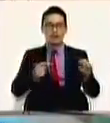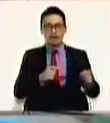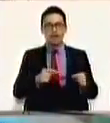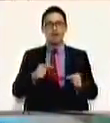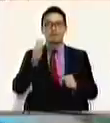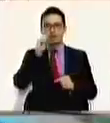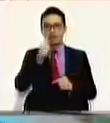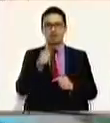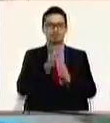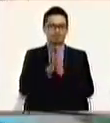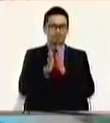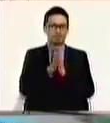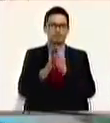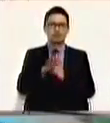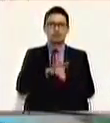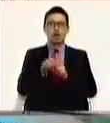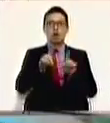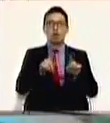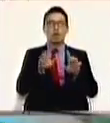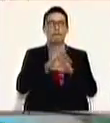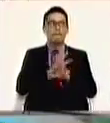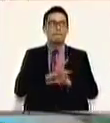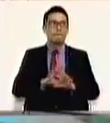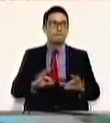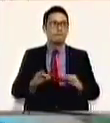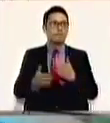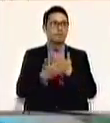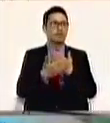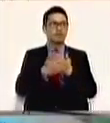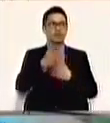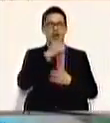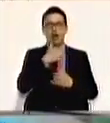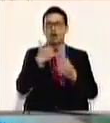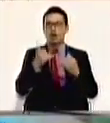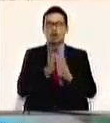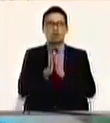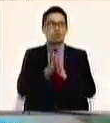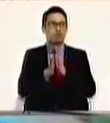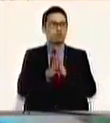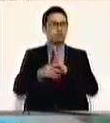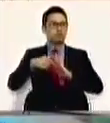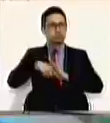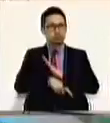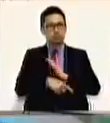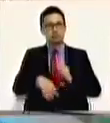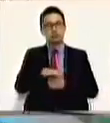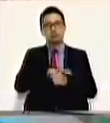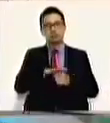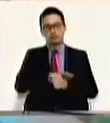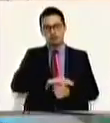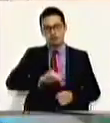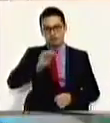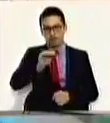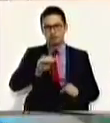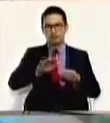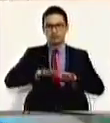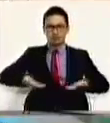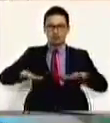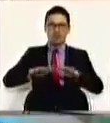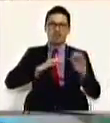documentar esos casos que no han sido documentados hasta ahora, para que expliquemos la complejidad de lo que está ocurriendo. Zonas de guerra de los